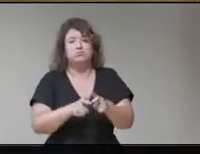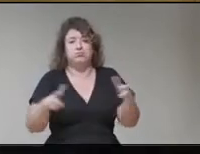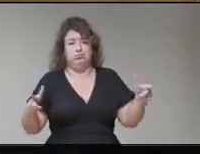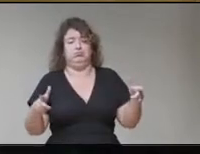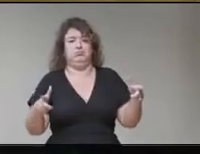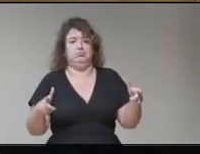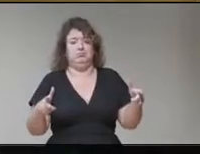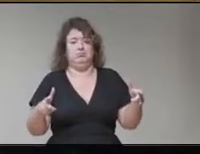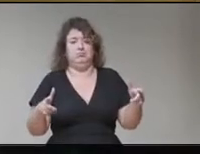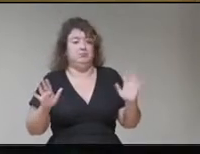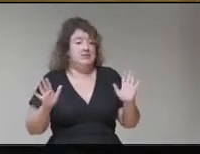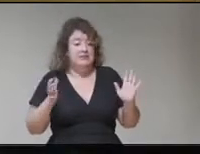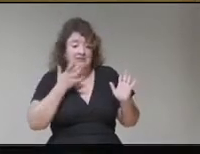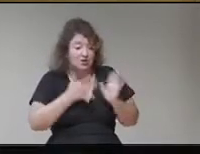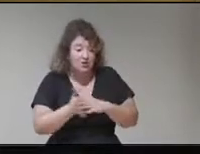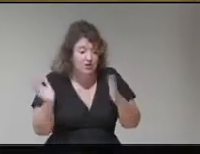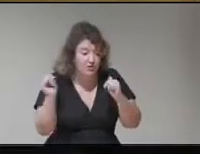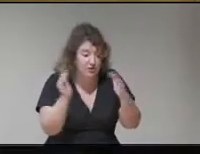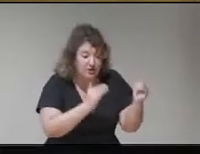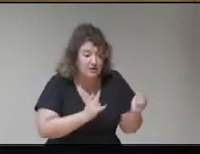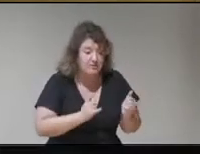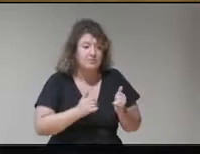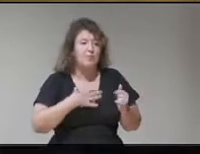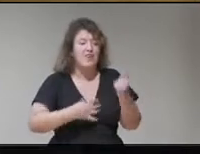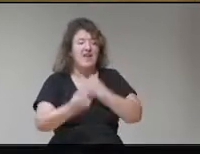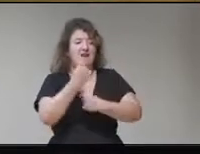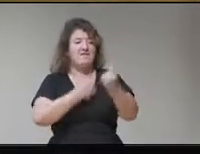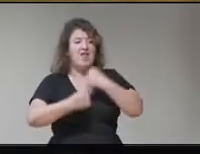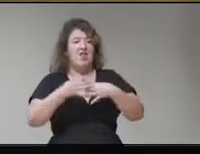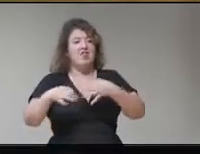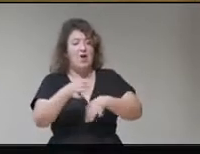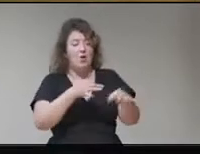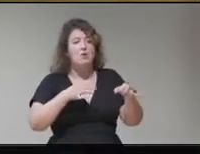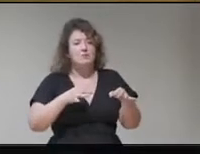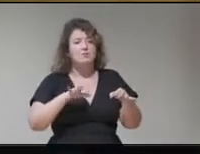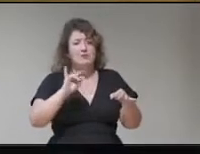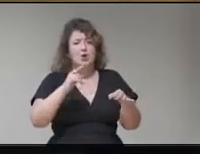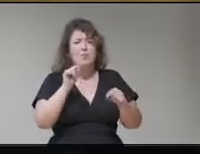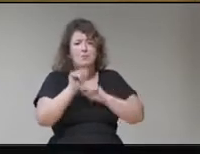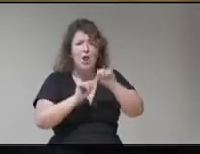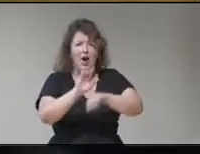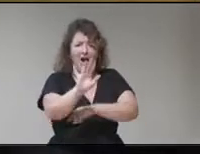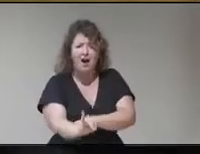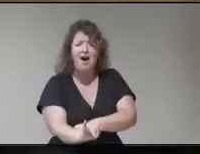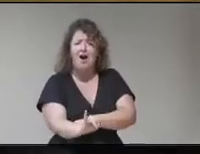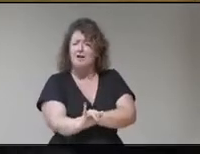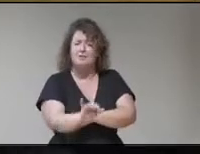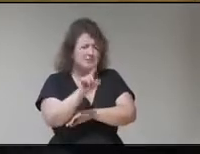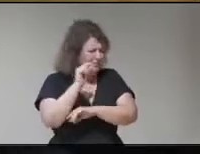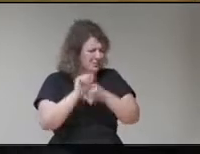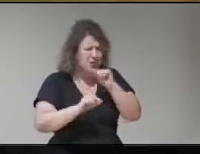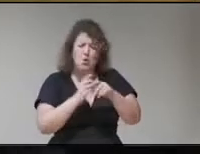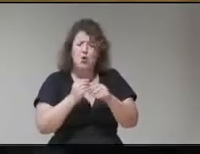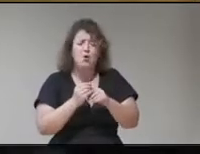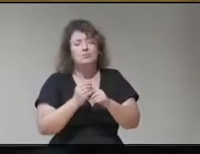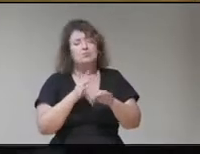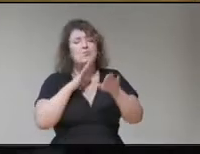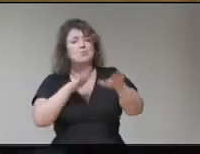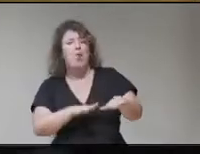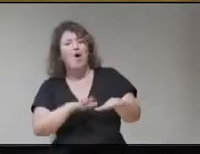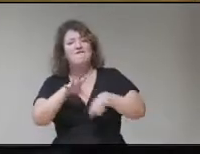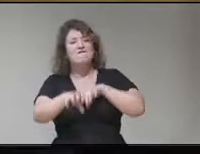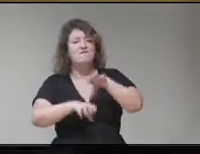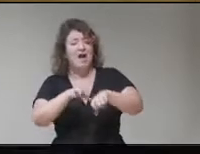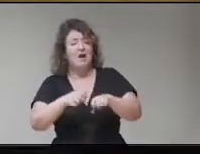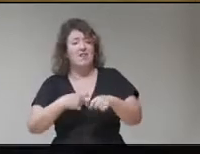encontramos virus que fueran capaces de infectar células, pero sí encontramos virus, sí encontramos muchísimos profagos formando parte del